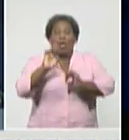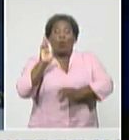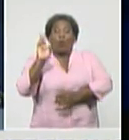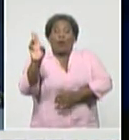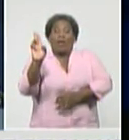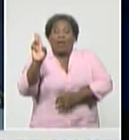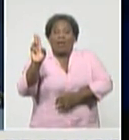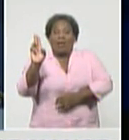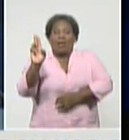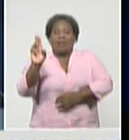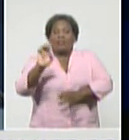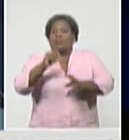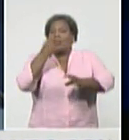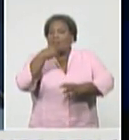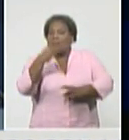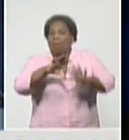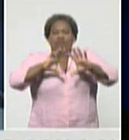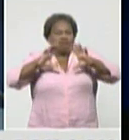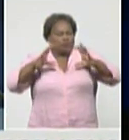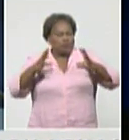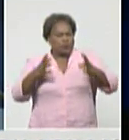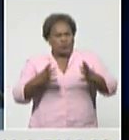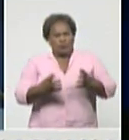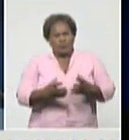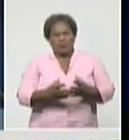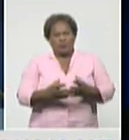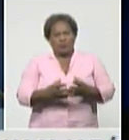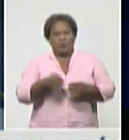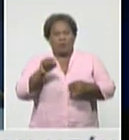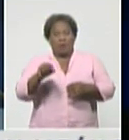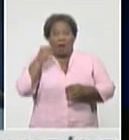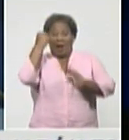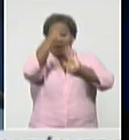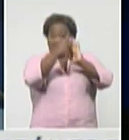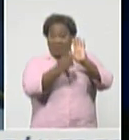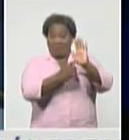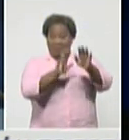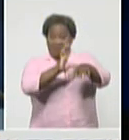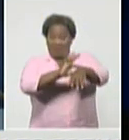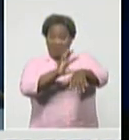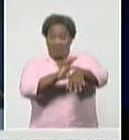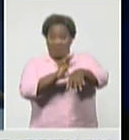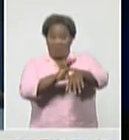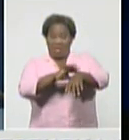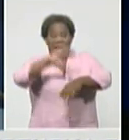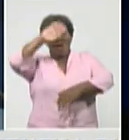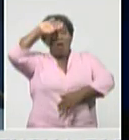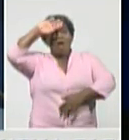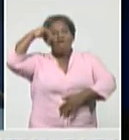están establecidos, y entre una de sus características fundamentales es una fiebre